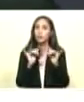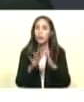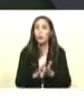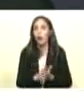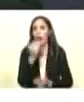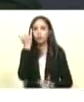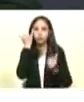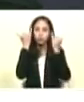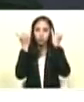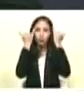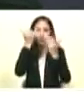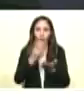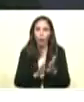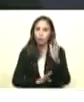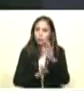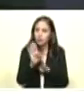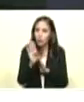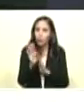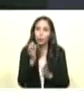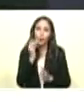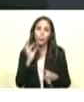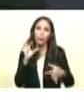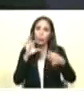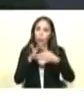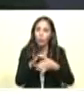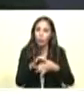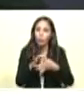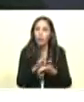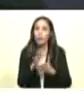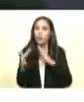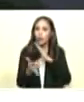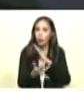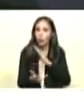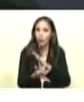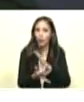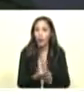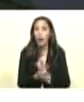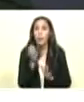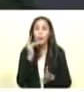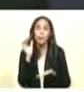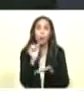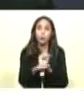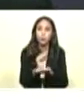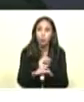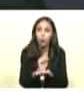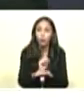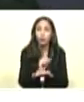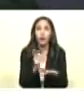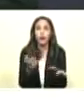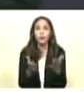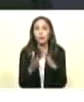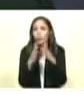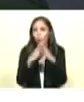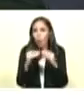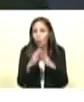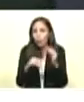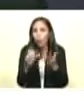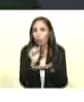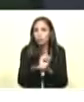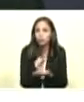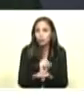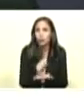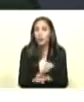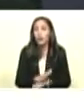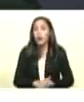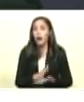capacidad de desarrollar y ensamblar, sino que tenemos de los mejores desarrolladores de software del mundo en Venezuela. Y eso está en su